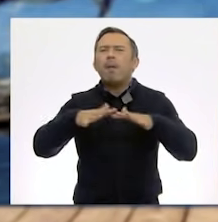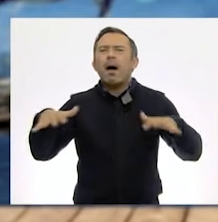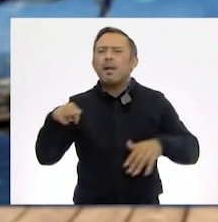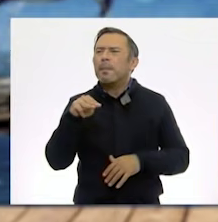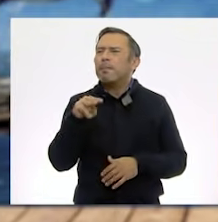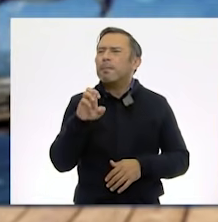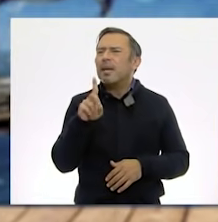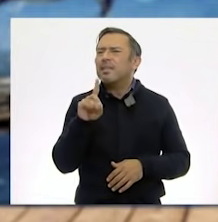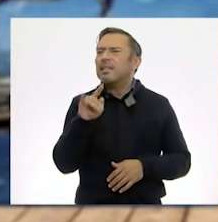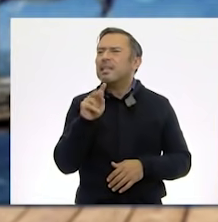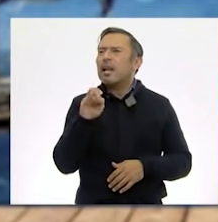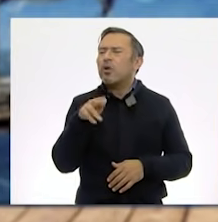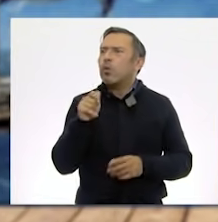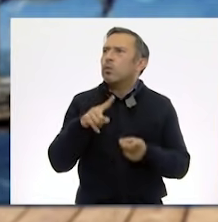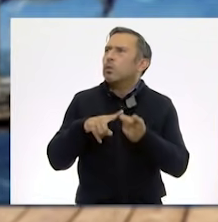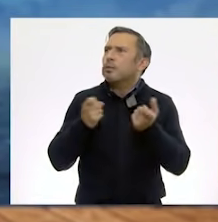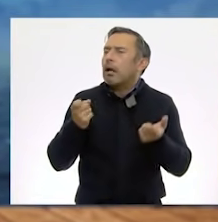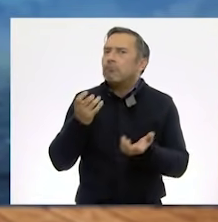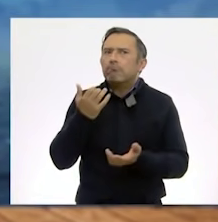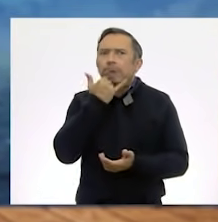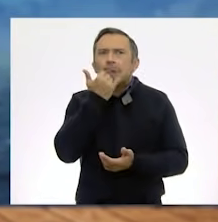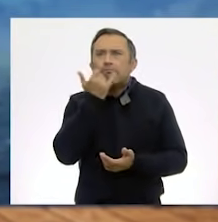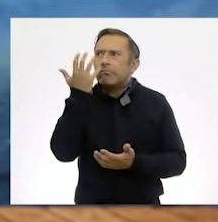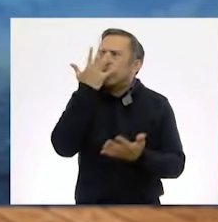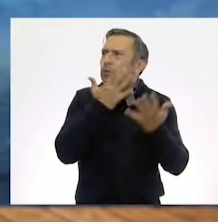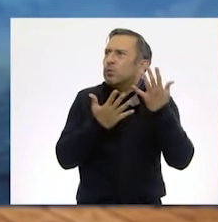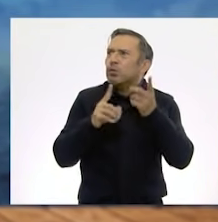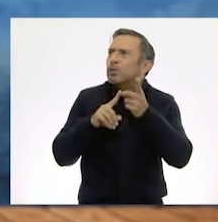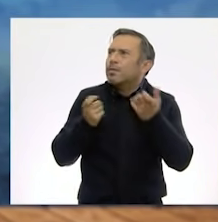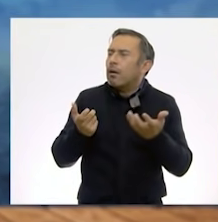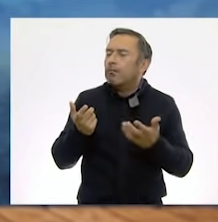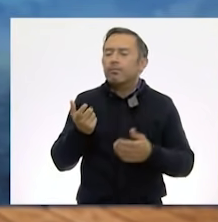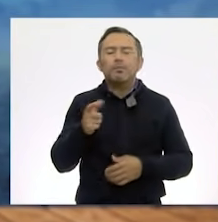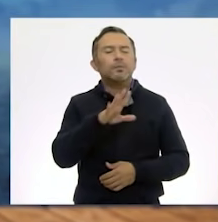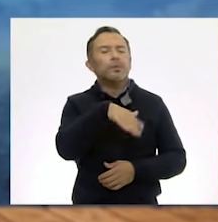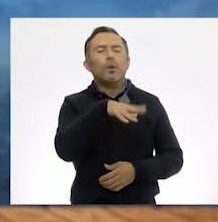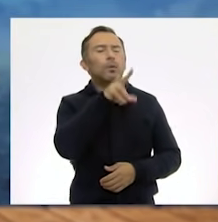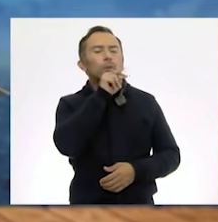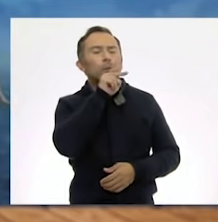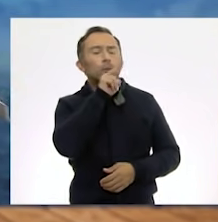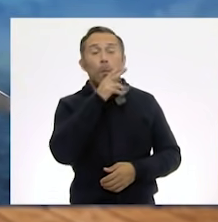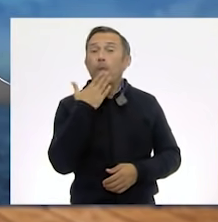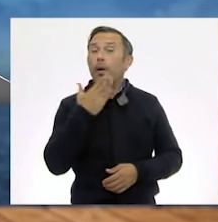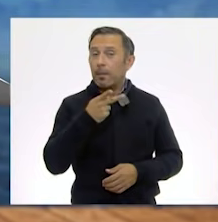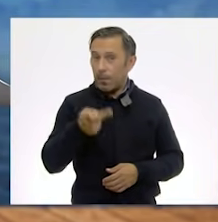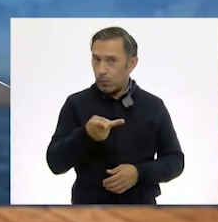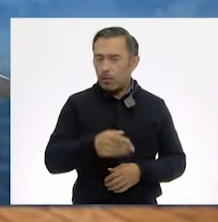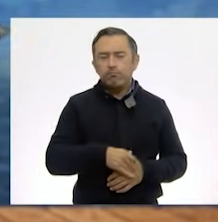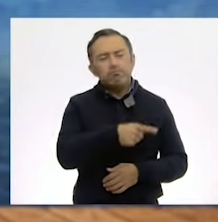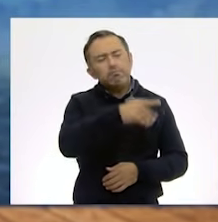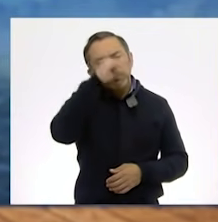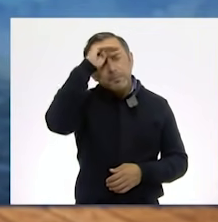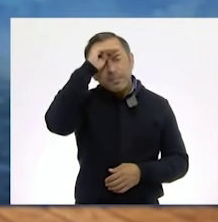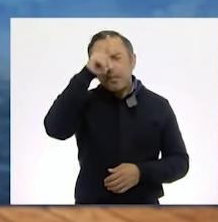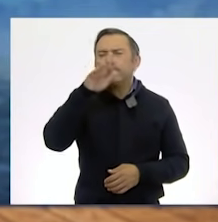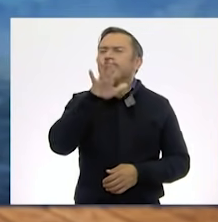Mediterráneo. No te preocupes, María. Es una excelente pregunta. ¿Dónde te imaginas que se localiza? Toma en cuenta que su